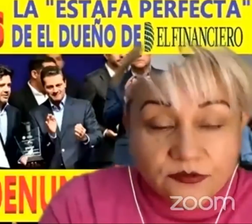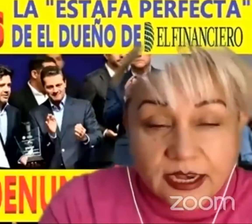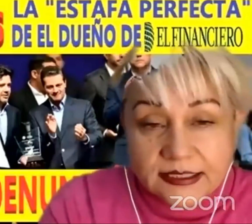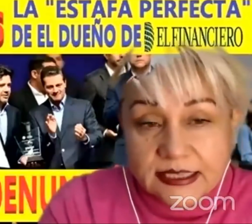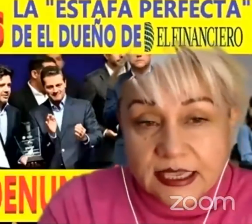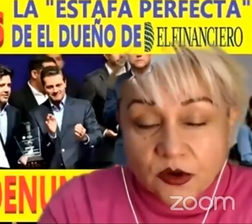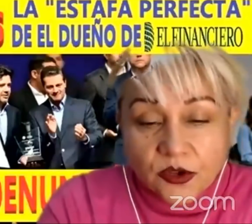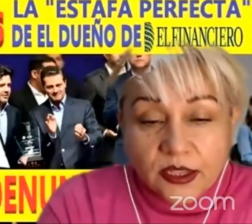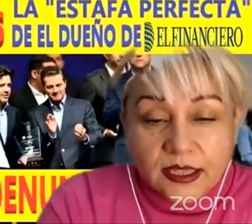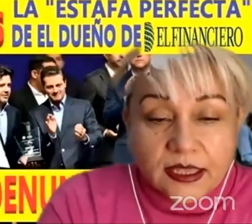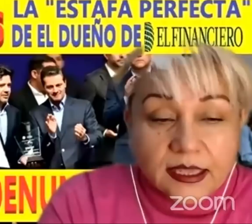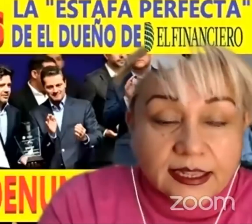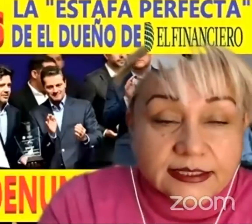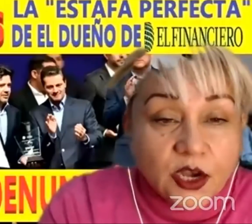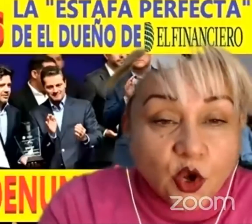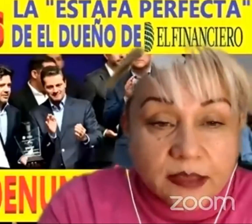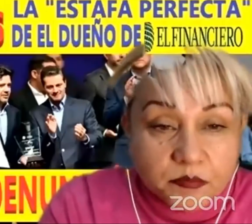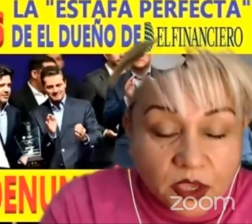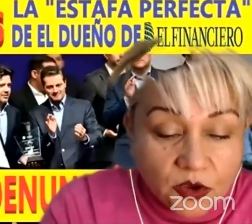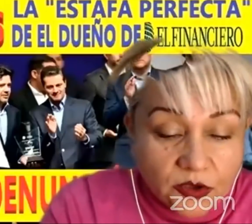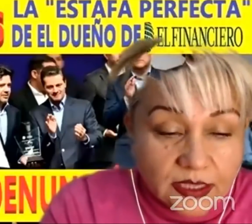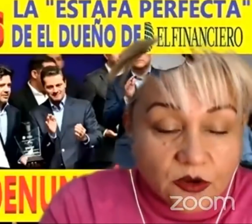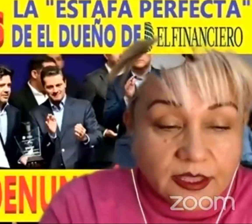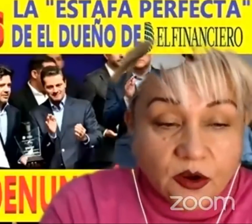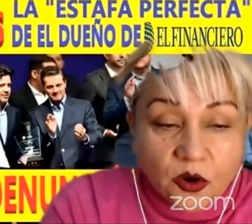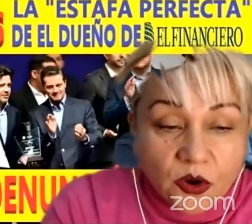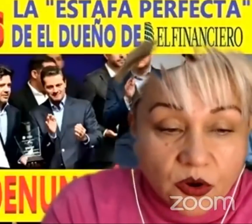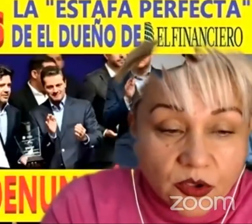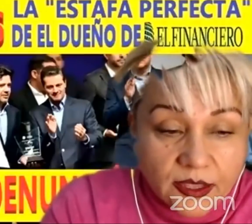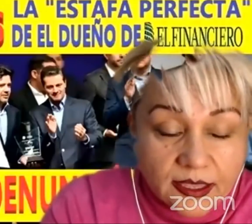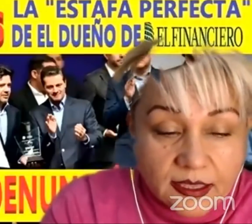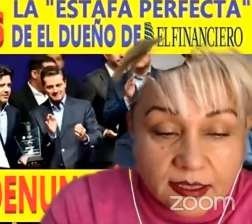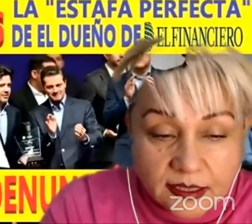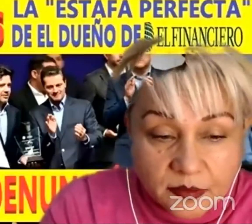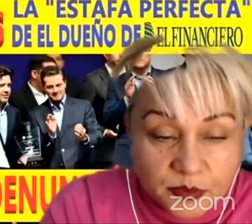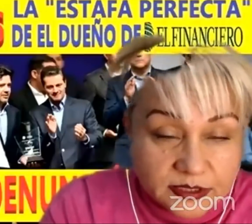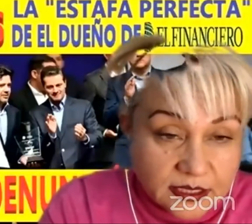el periódico El Financiero lo limpió y lo dejó